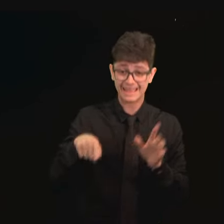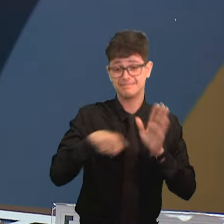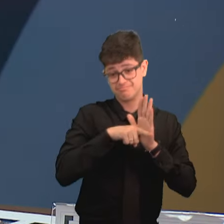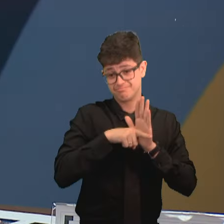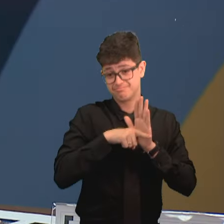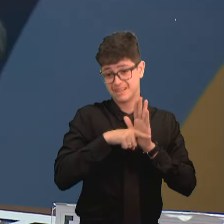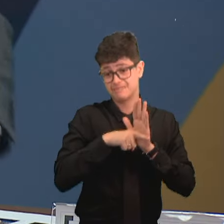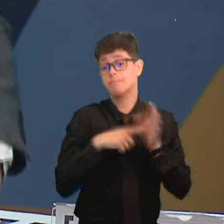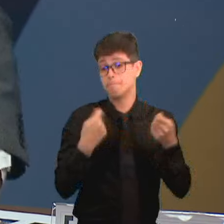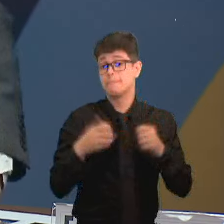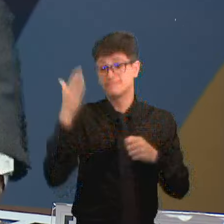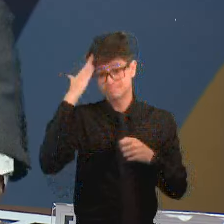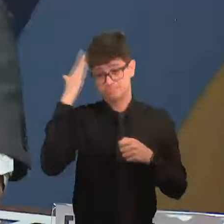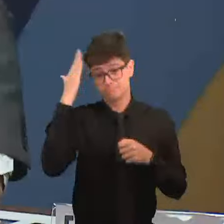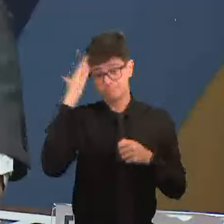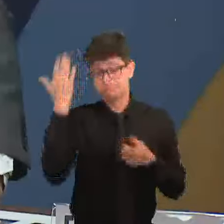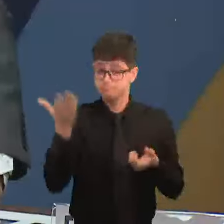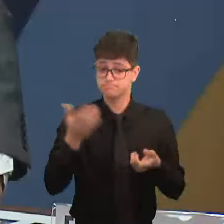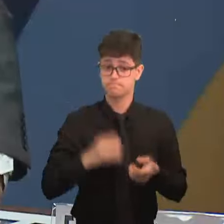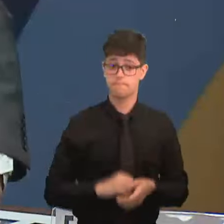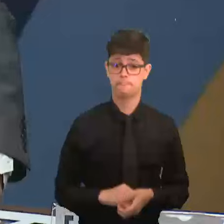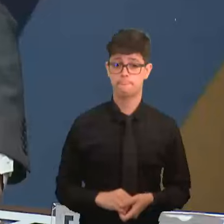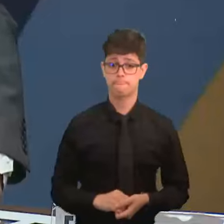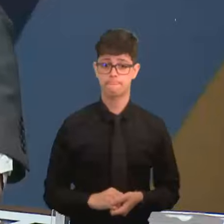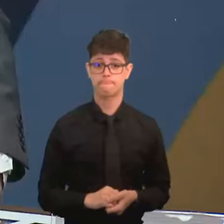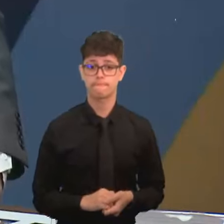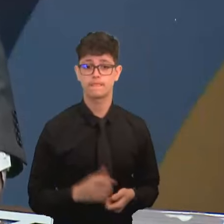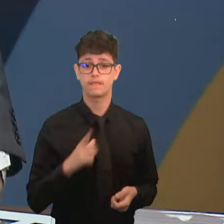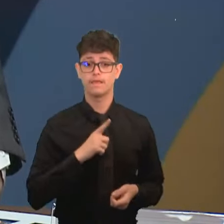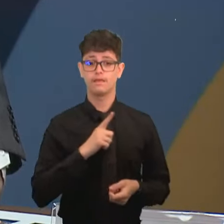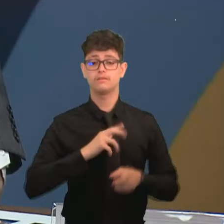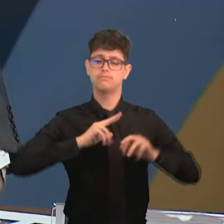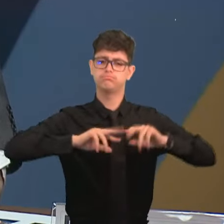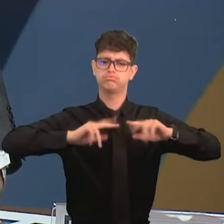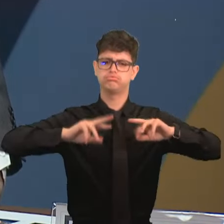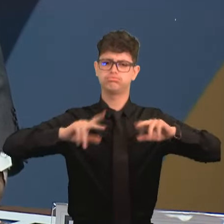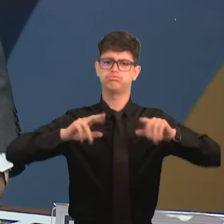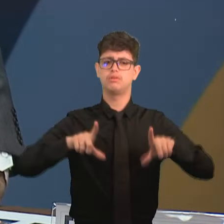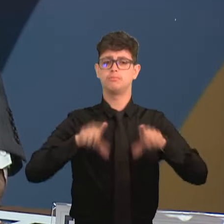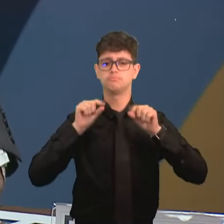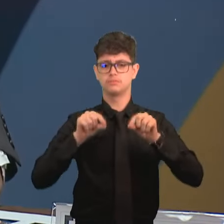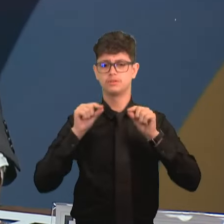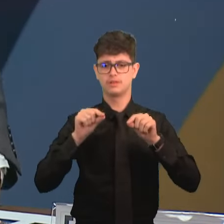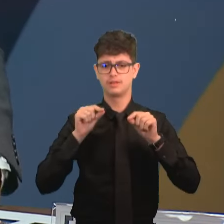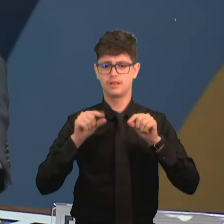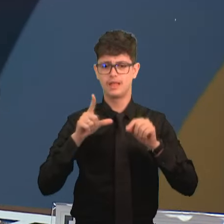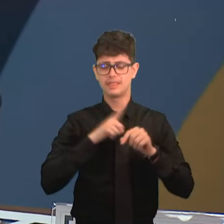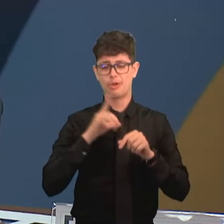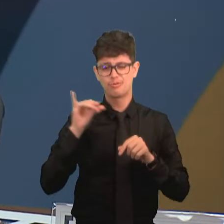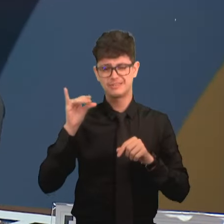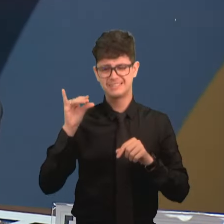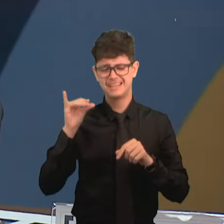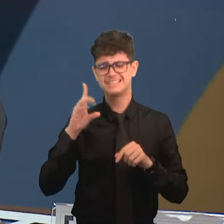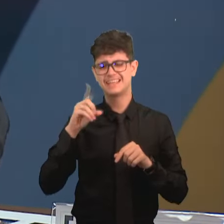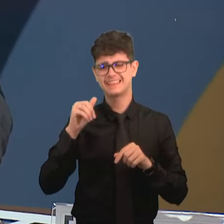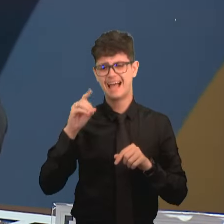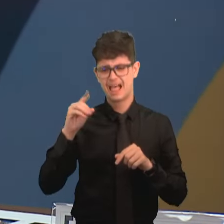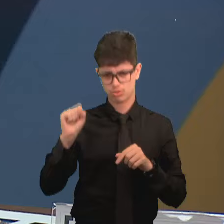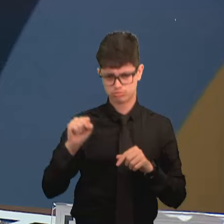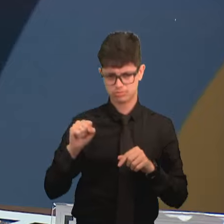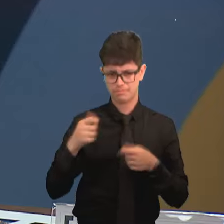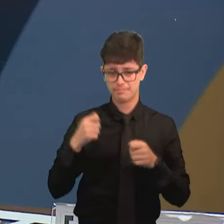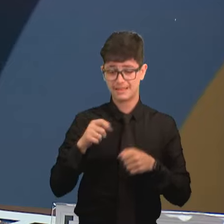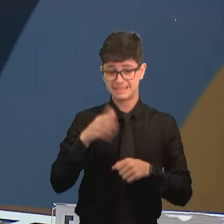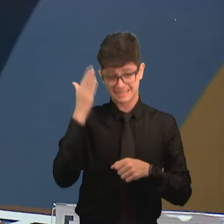características. Y como yo mencioné antes, hay varias decisiones que un científico de datos que está desarrollando este